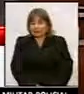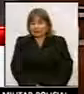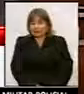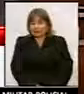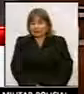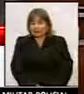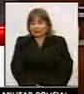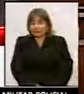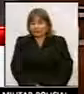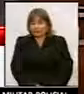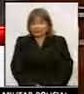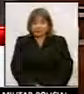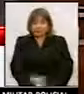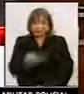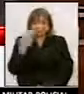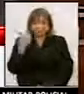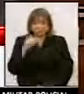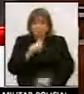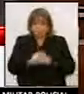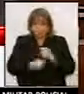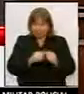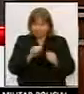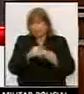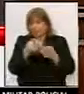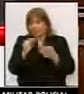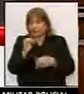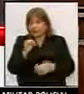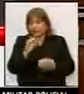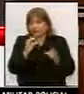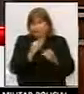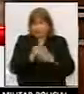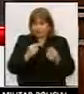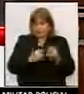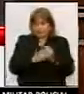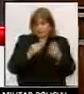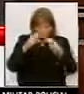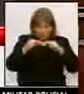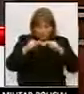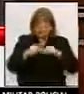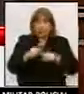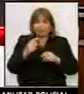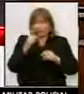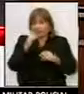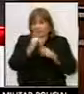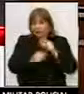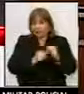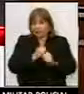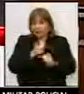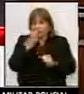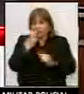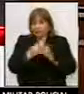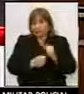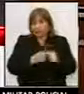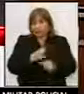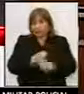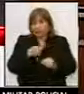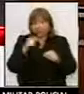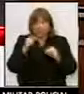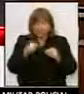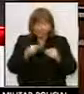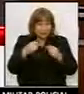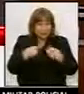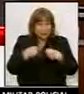2013. Podemos, si gustan, los 7 años anteriores, en otra moción, podemos apoyar que se investigue por 1 año, 2 años. Pero para